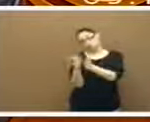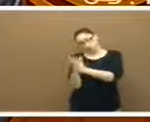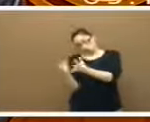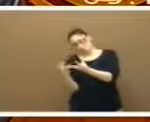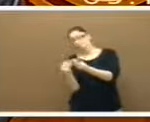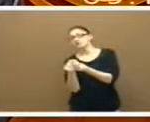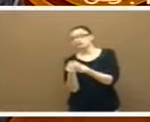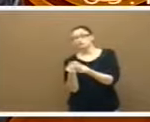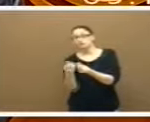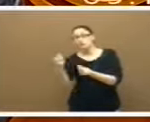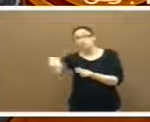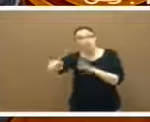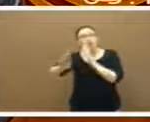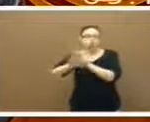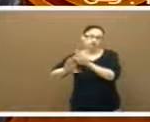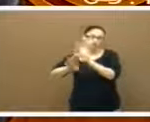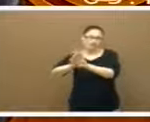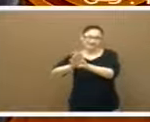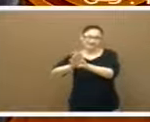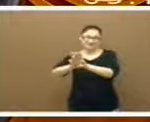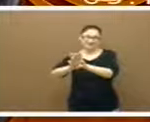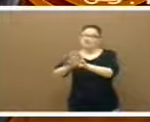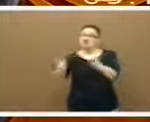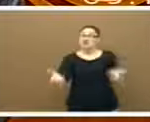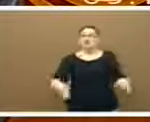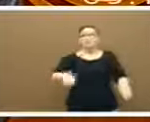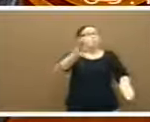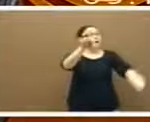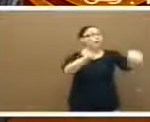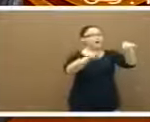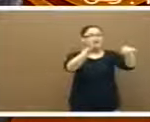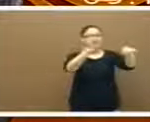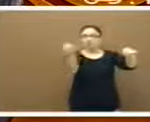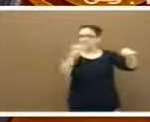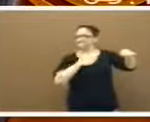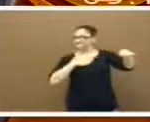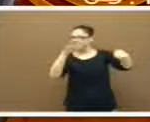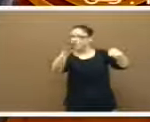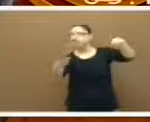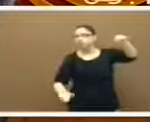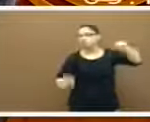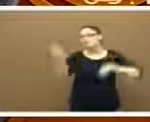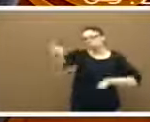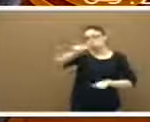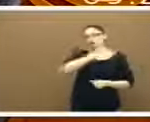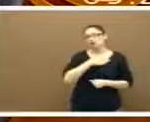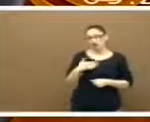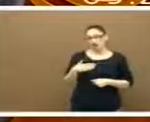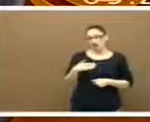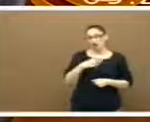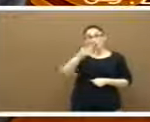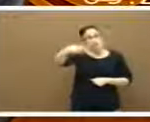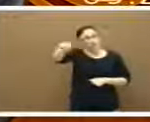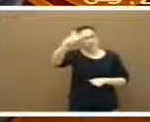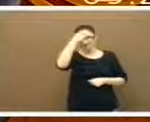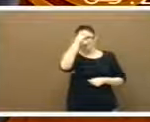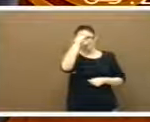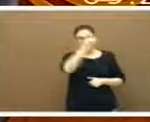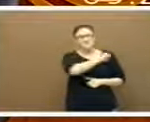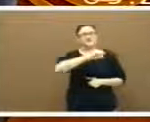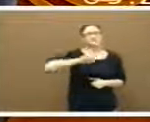cambiando el fomento de la igualdad por el fomento de la desigualdad. Ustedes siguen creyendo en la iniciativa privada y por eso desde la iniciativa